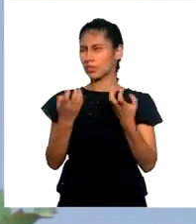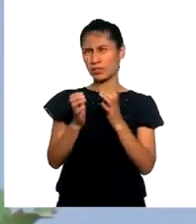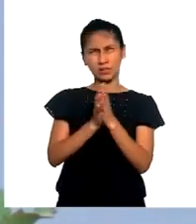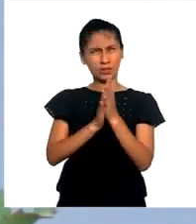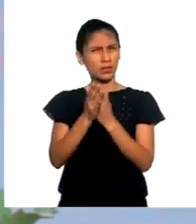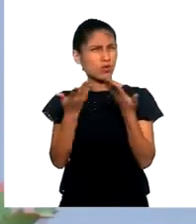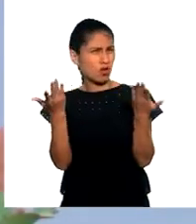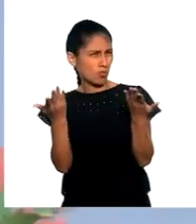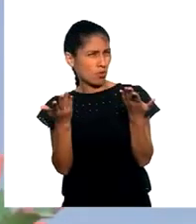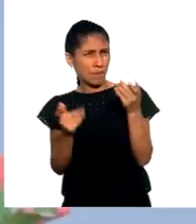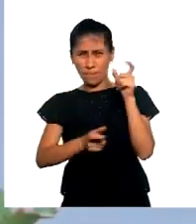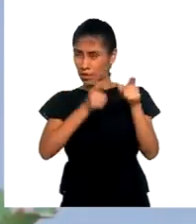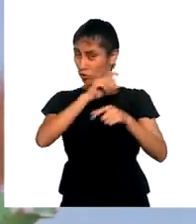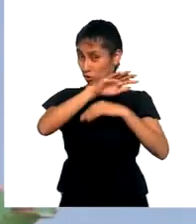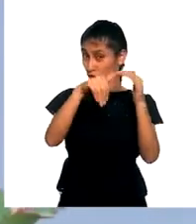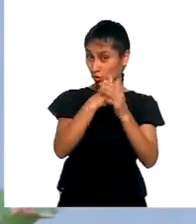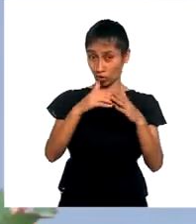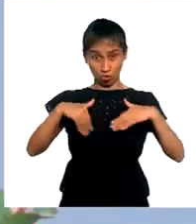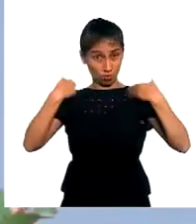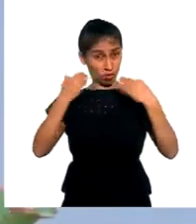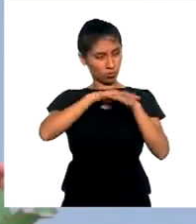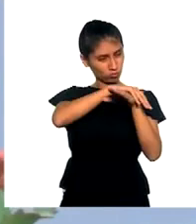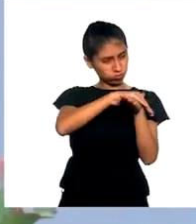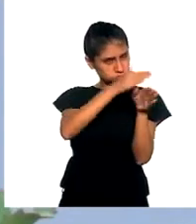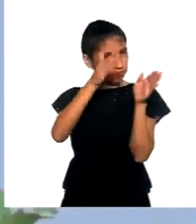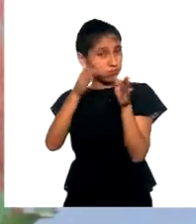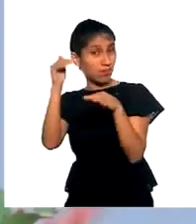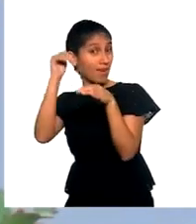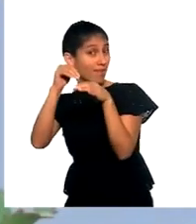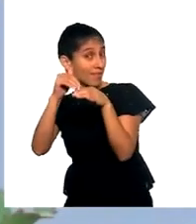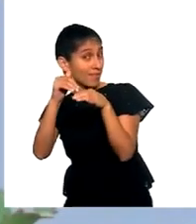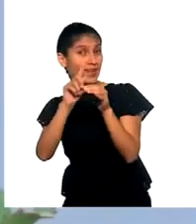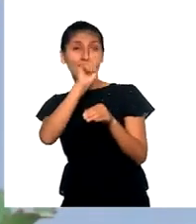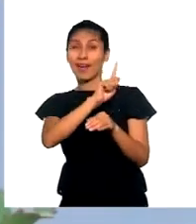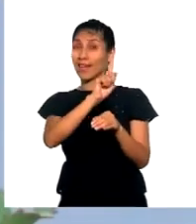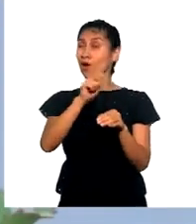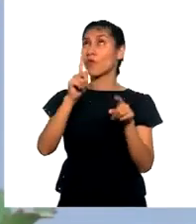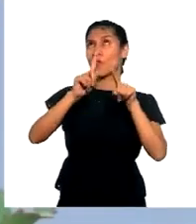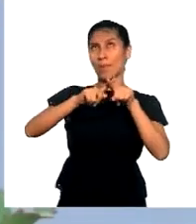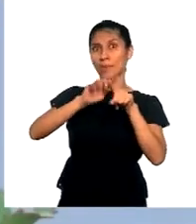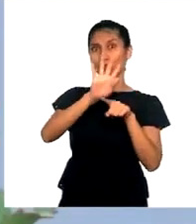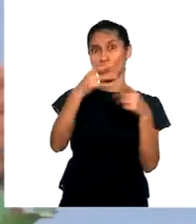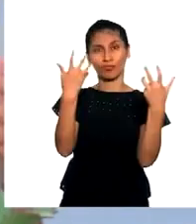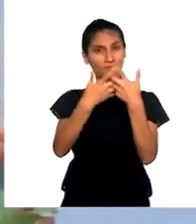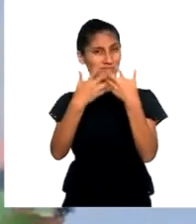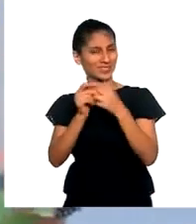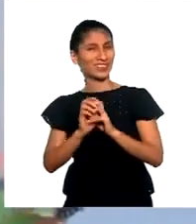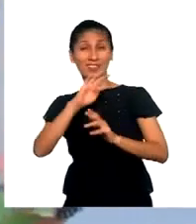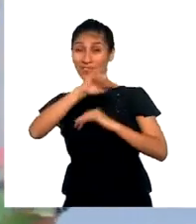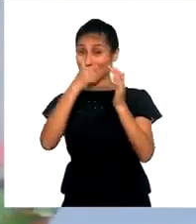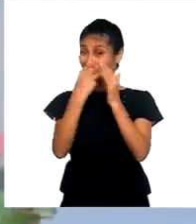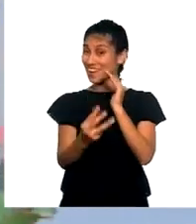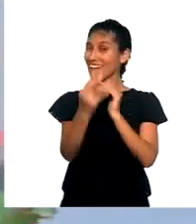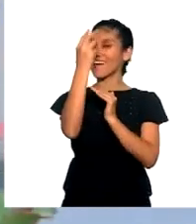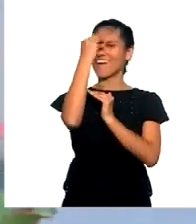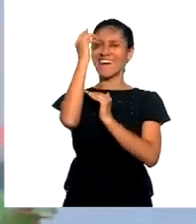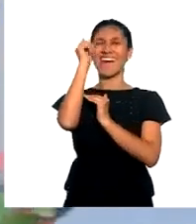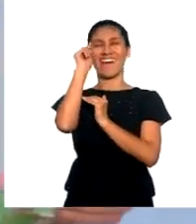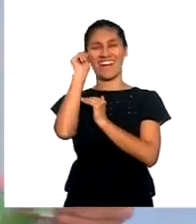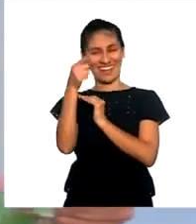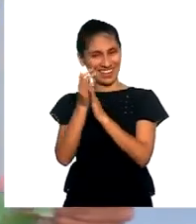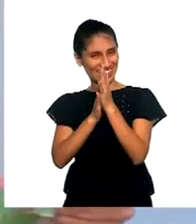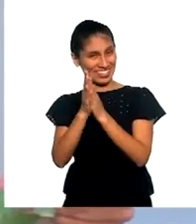podemos establecer planes de ahorro a nuestra medida con todo lo aprendido hoy creo que me siento mucho más preparada para cumplir